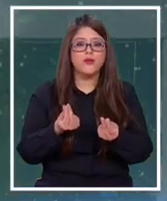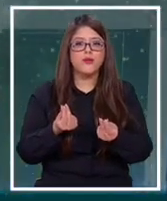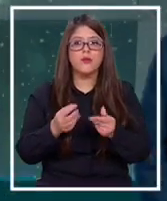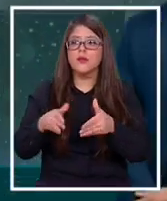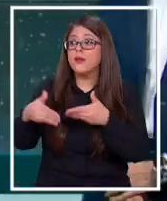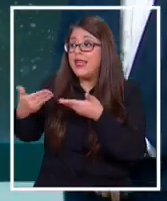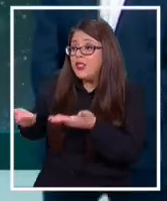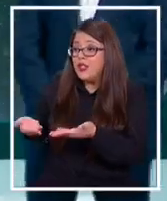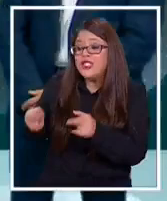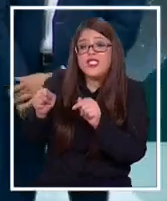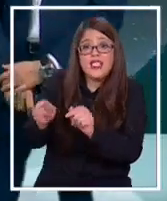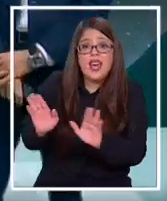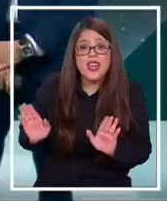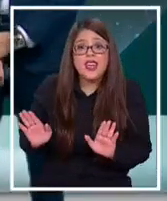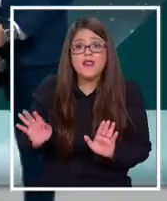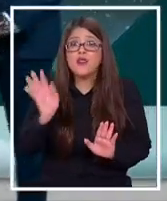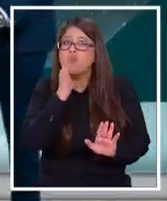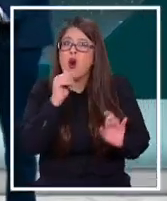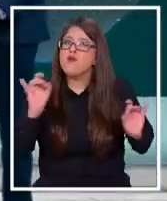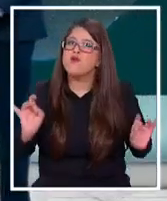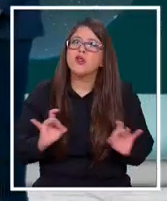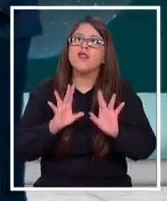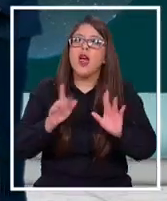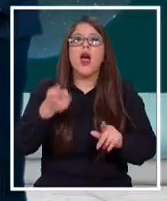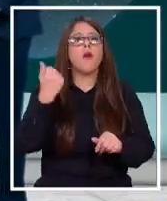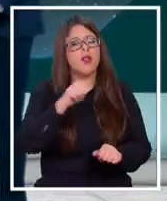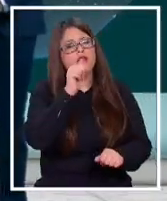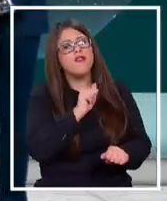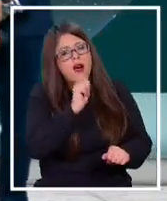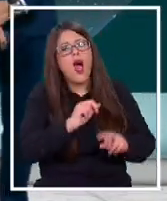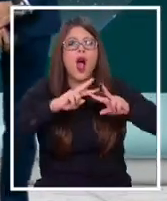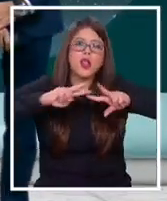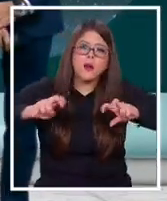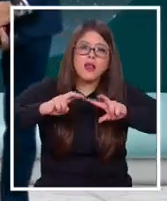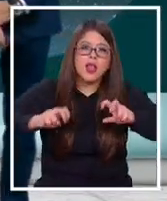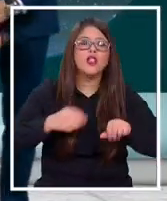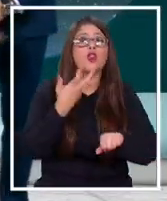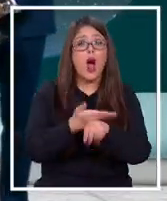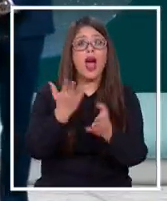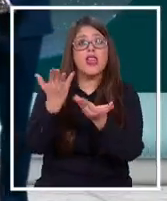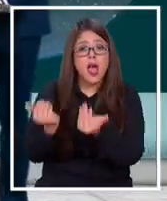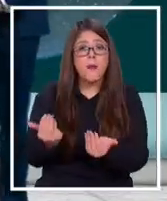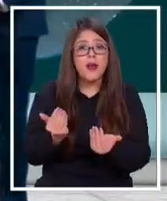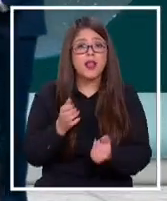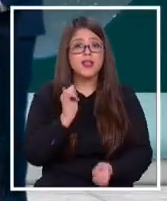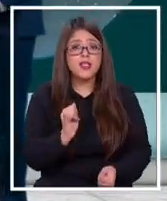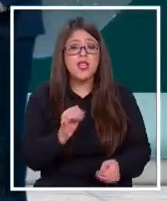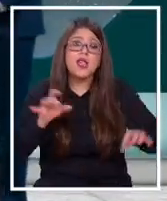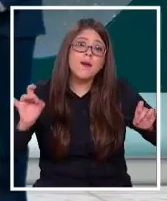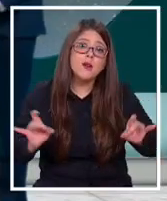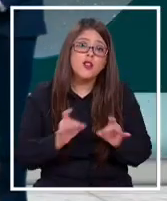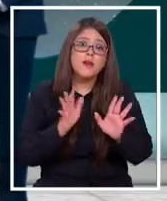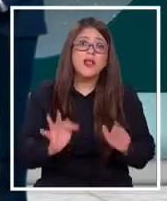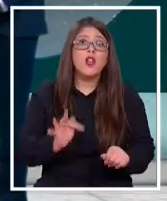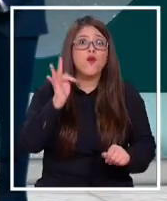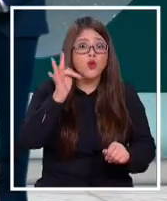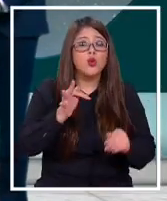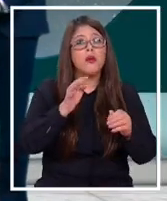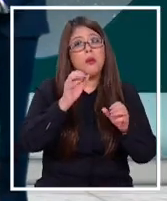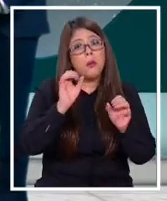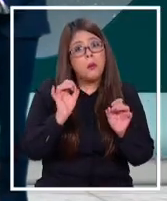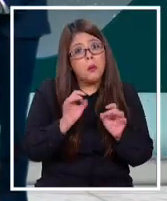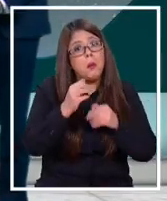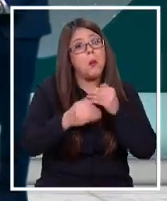Entonces, no tiene tantas posibilidades, pero todavía quedan estudios, hay esperanzas de que de pronto pueda